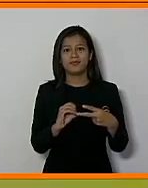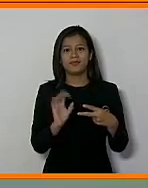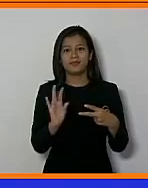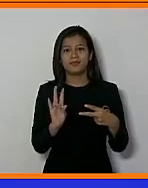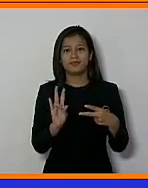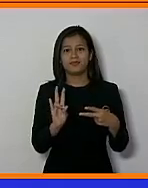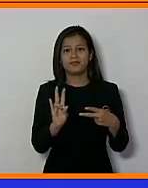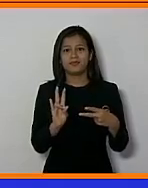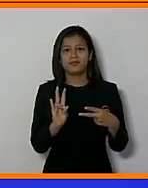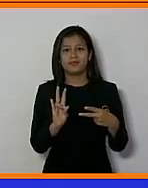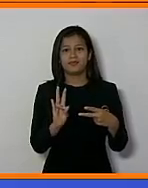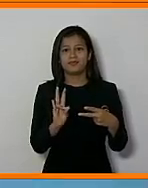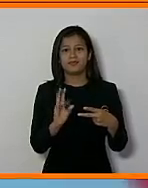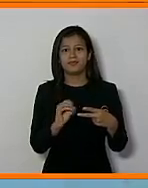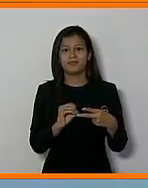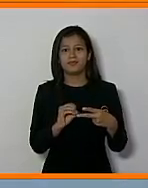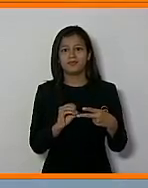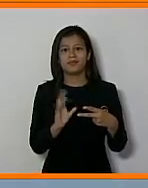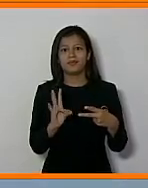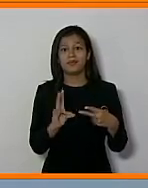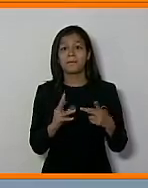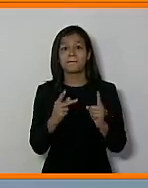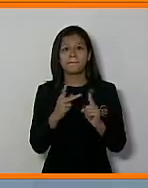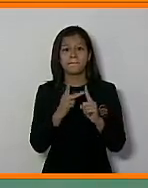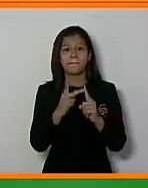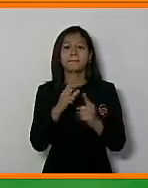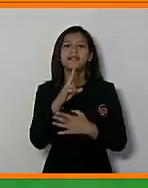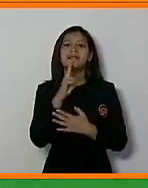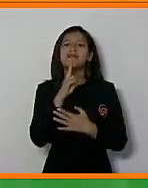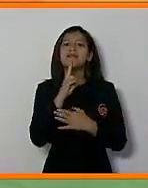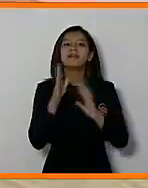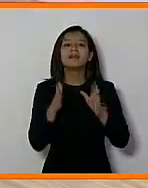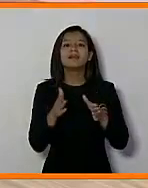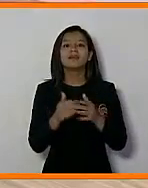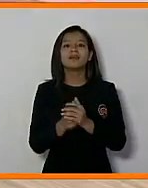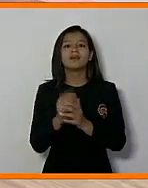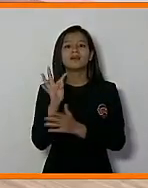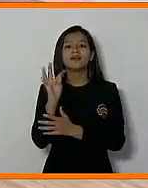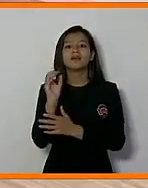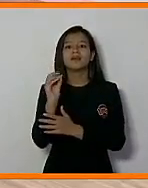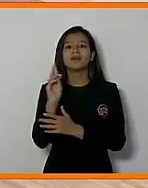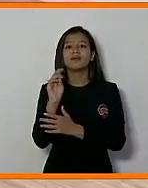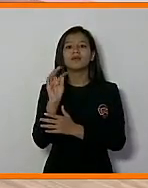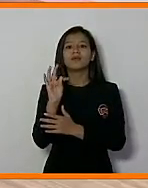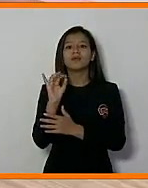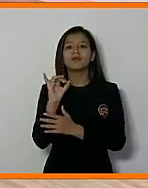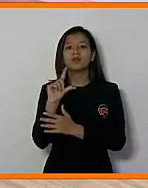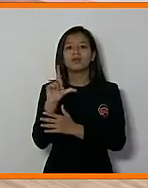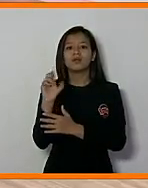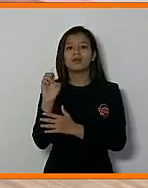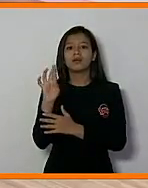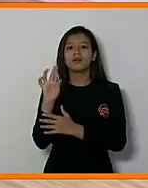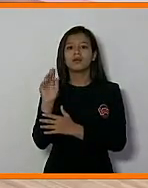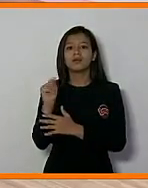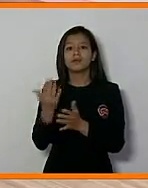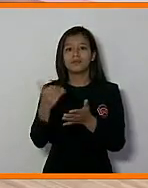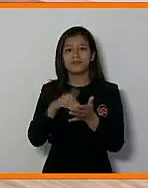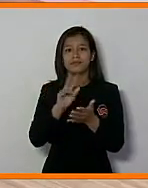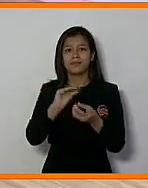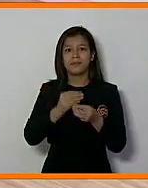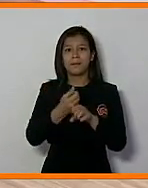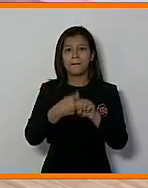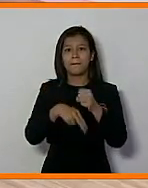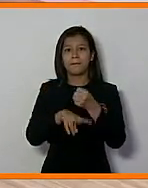7. Segundo número ganador es el 07 con su catrachada tortillera. Con gusto repito, los dos números favorecidos